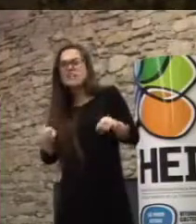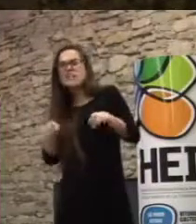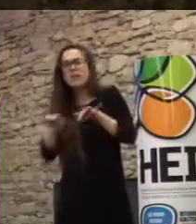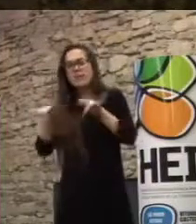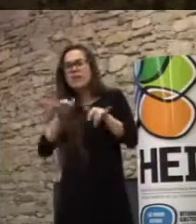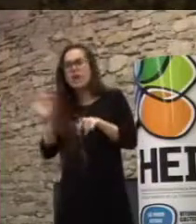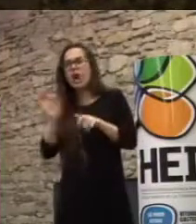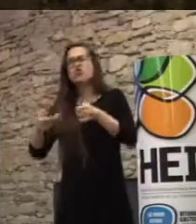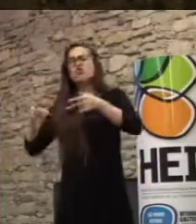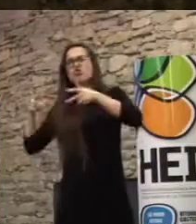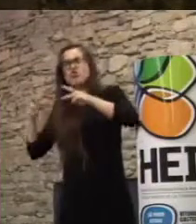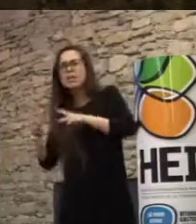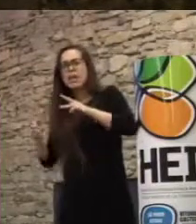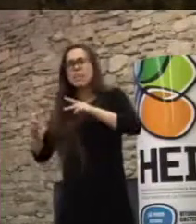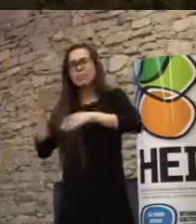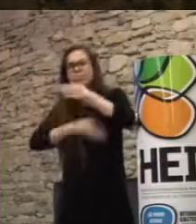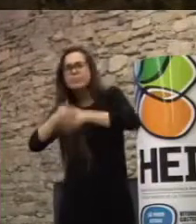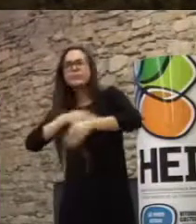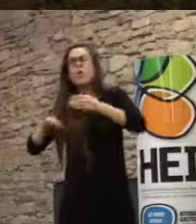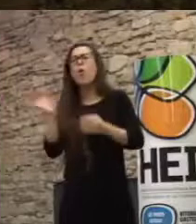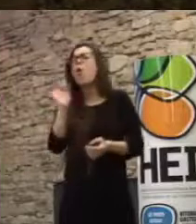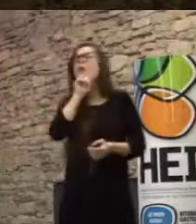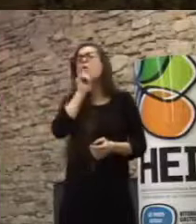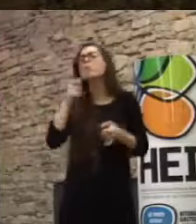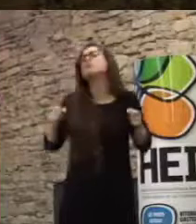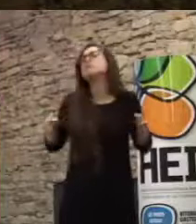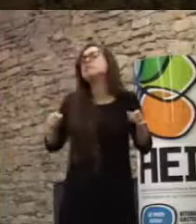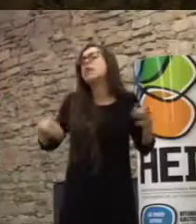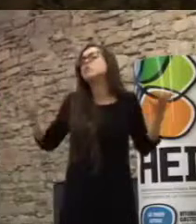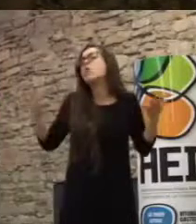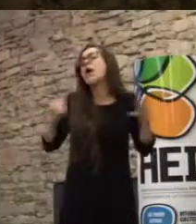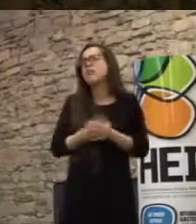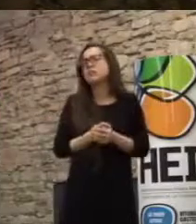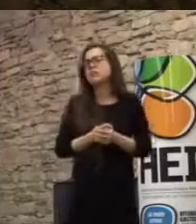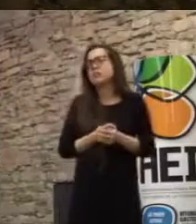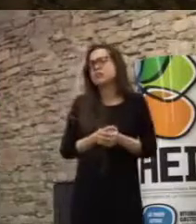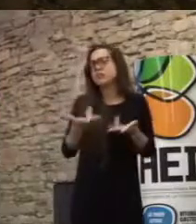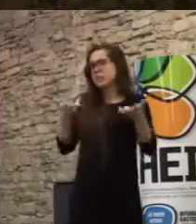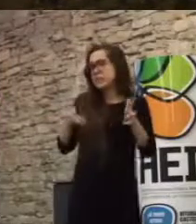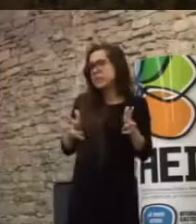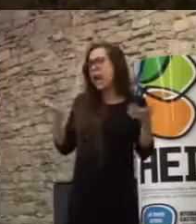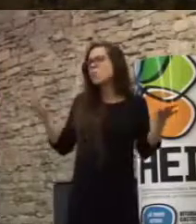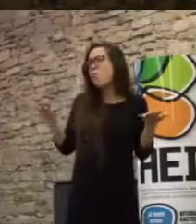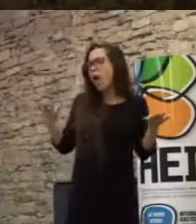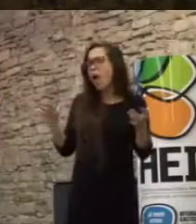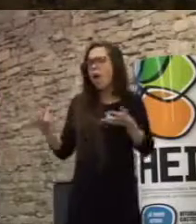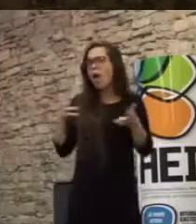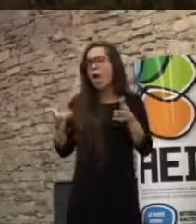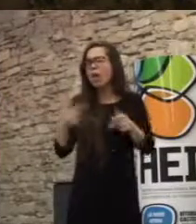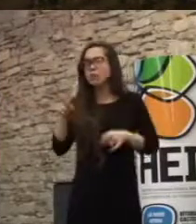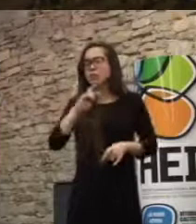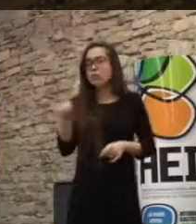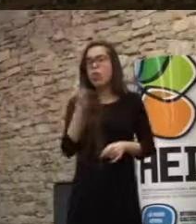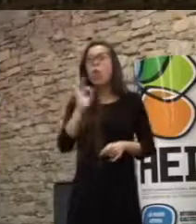sí qué tipo de silla quieres ser hoy me ha dicho un amigo qué tal qué amigo te he dicho eso exactamente tenemos un